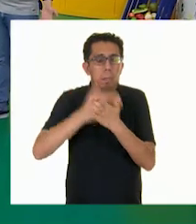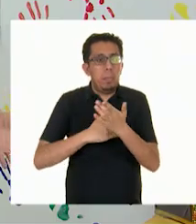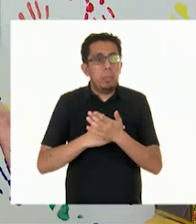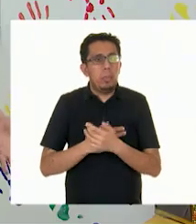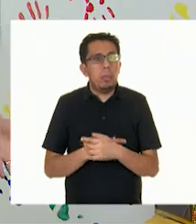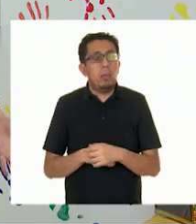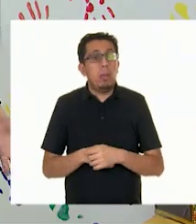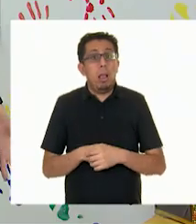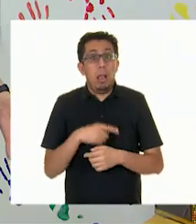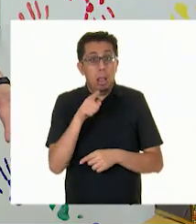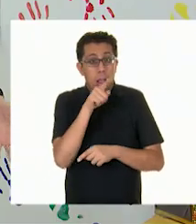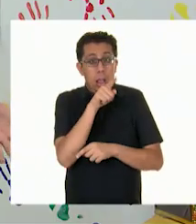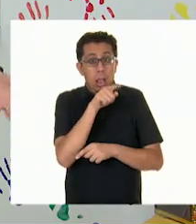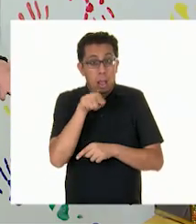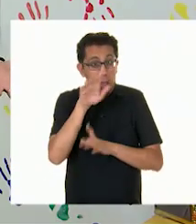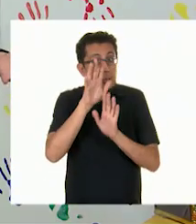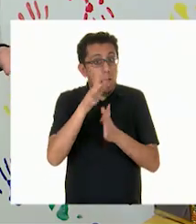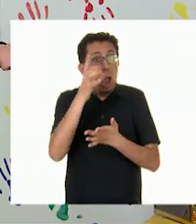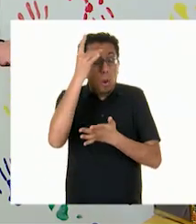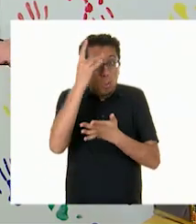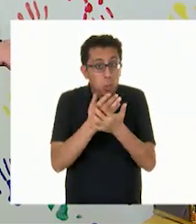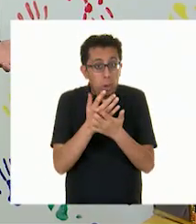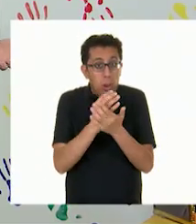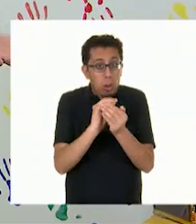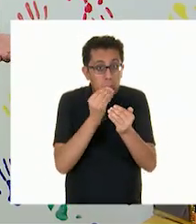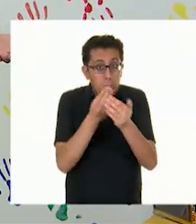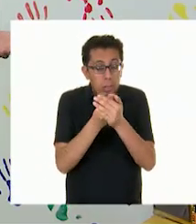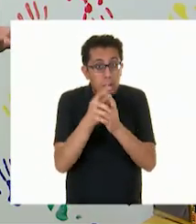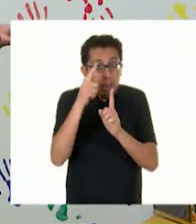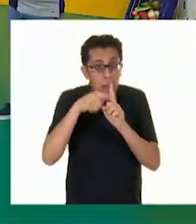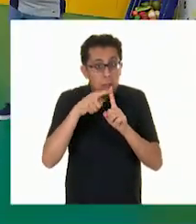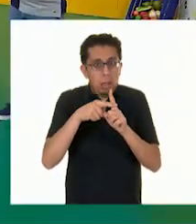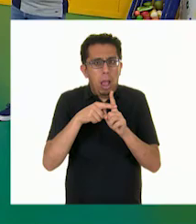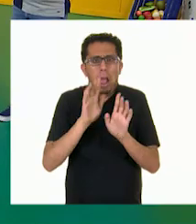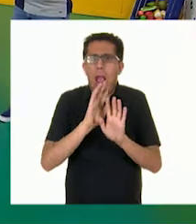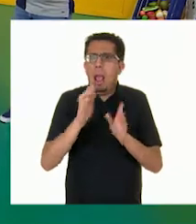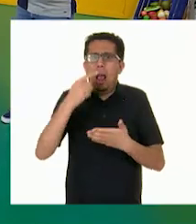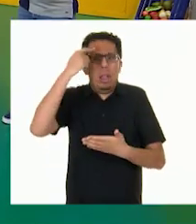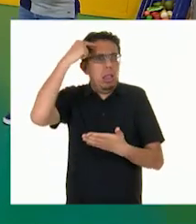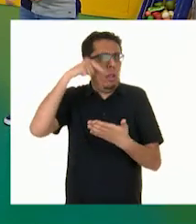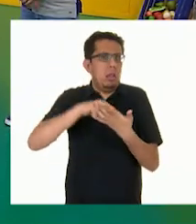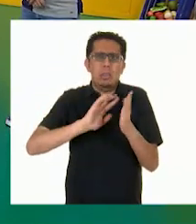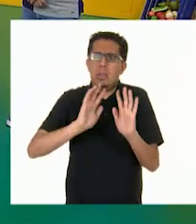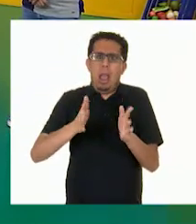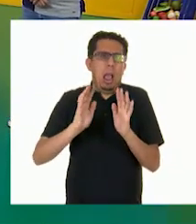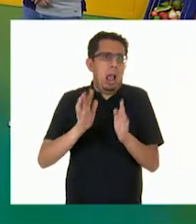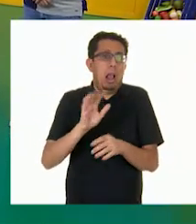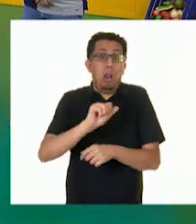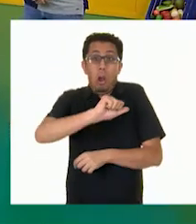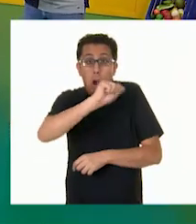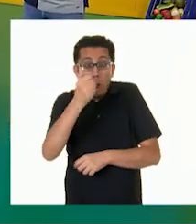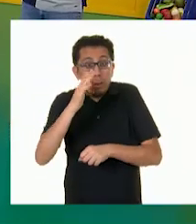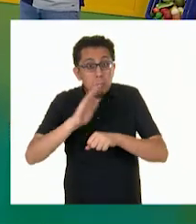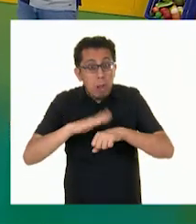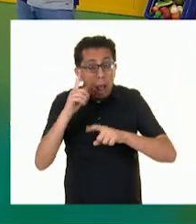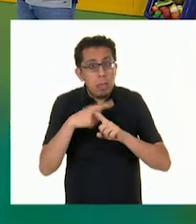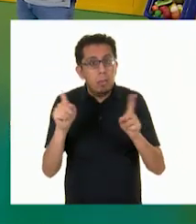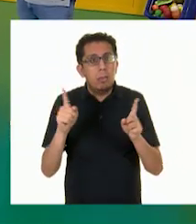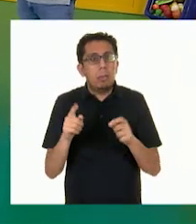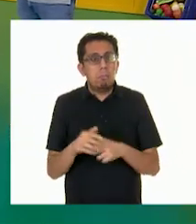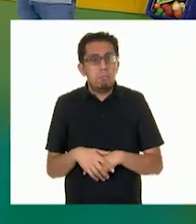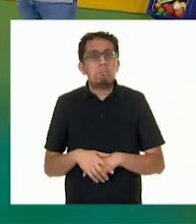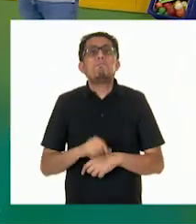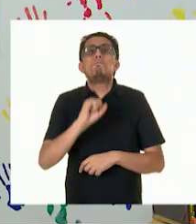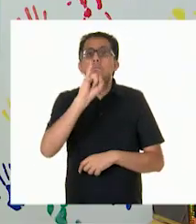los únicos termómetros? Sigo haciendo la misma pregunta. Yo creo que sí, porque ya no podemos tener tantos termómetros, es No, que son pues, ¿qué muchos. crees que